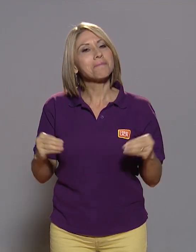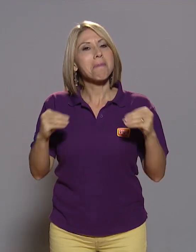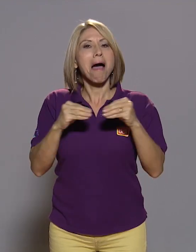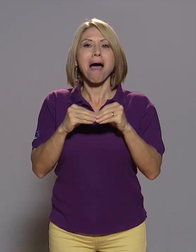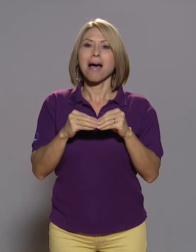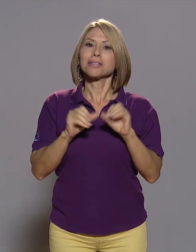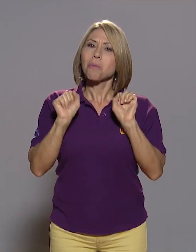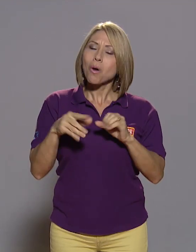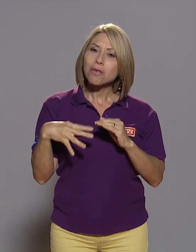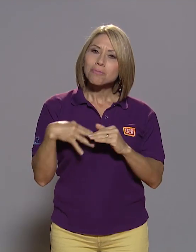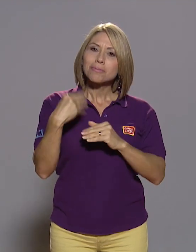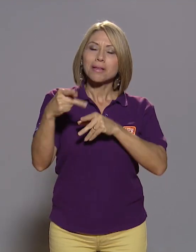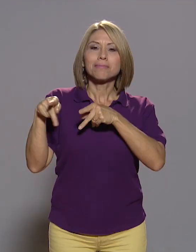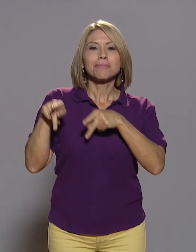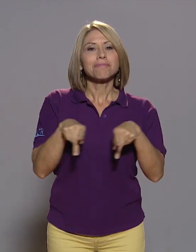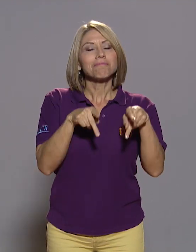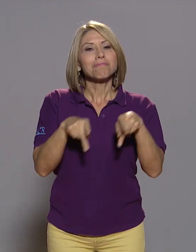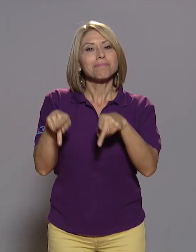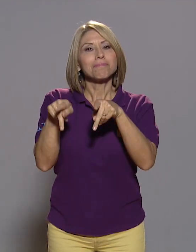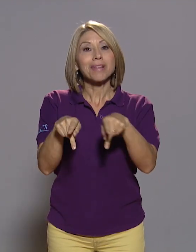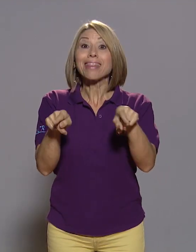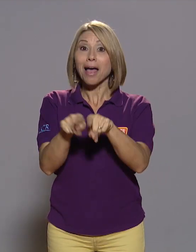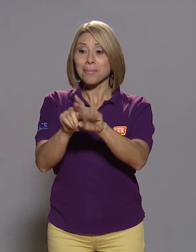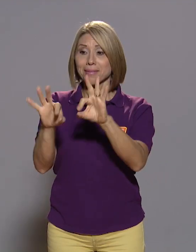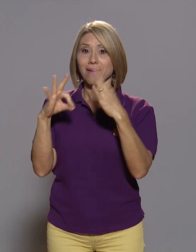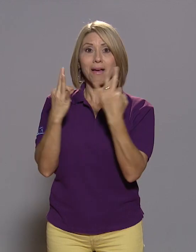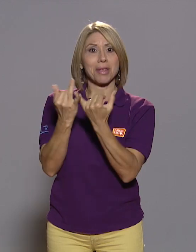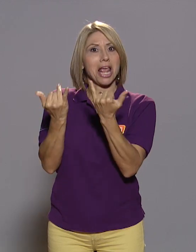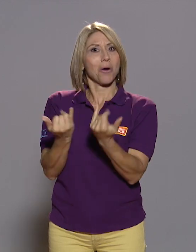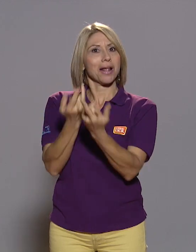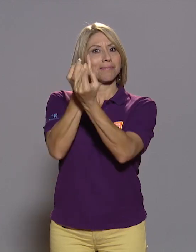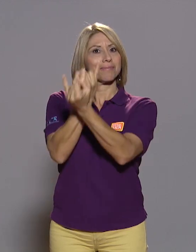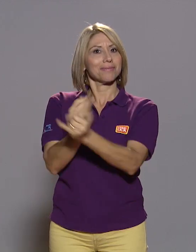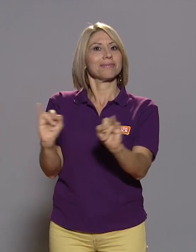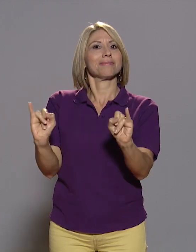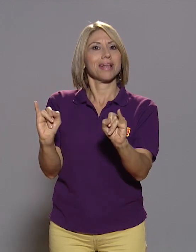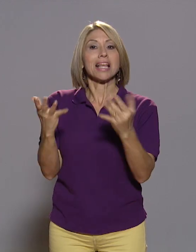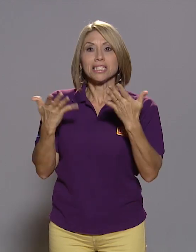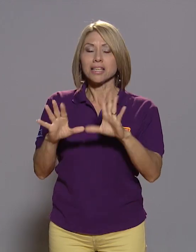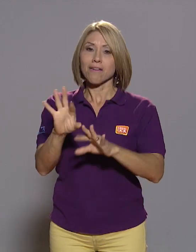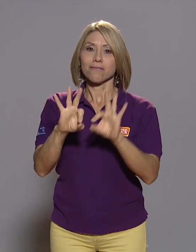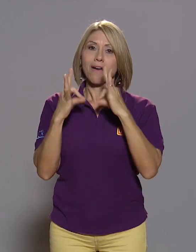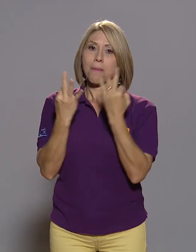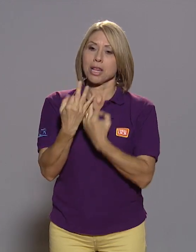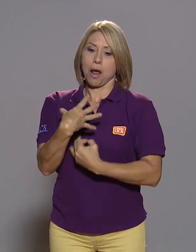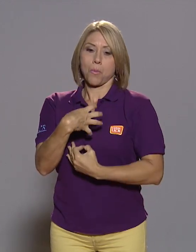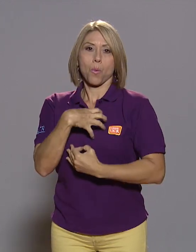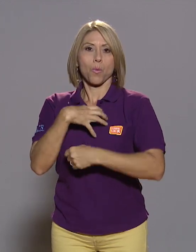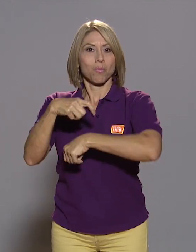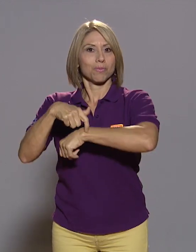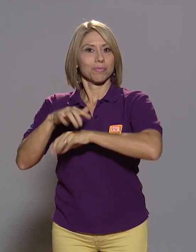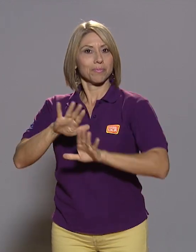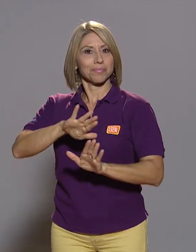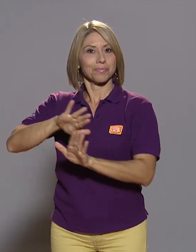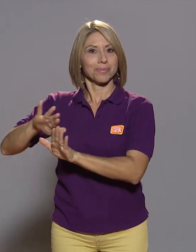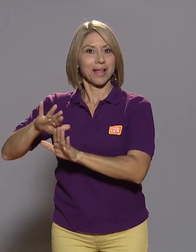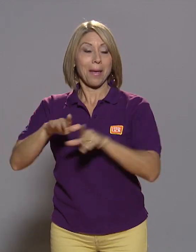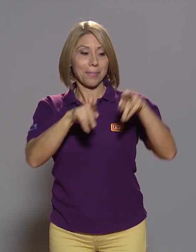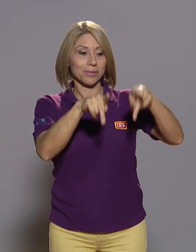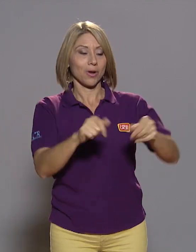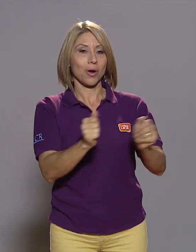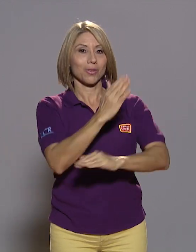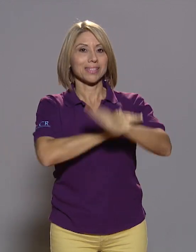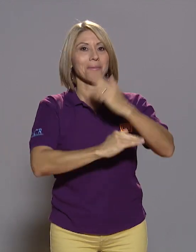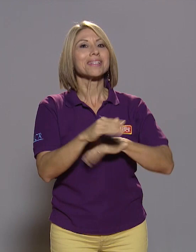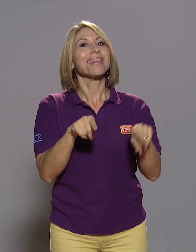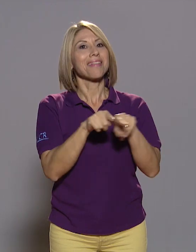también de dar independencia a la familia, ¿verdad? Que la familia tenga esas posibilidades de ese espacio propio y la persona con discapacidad también